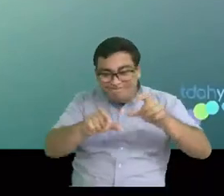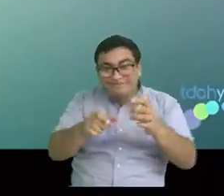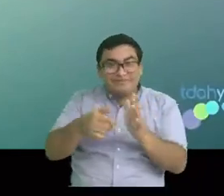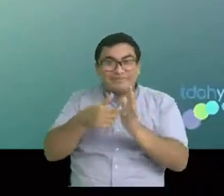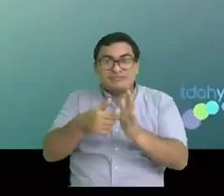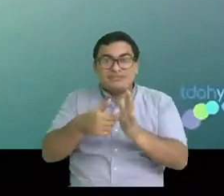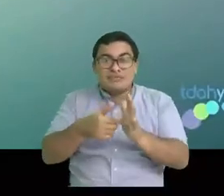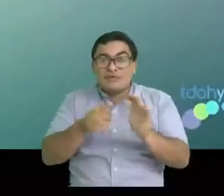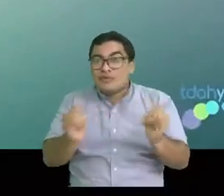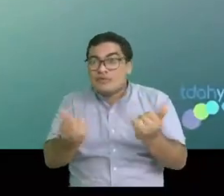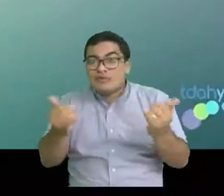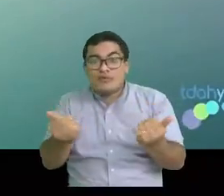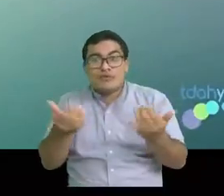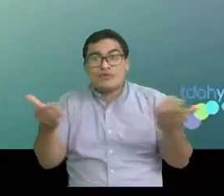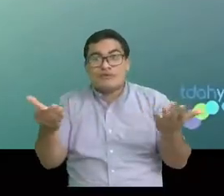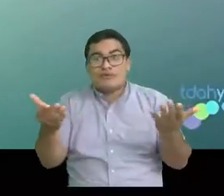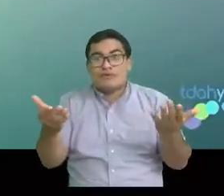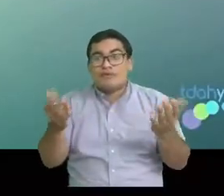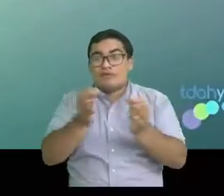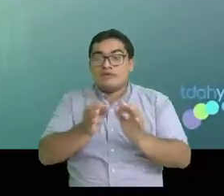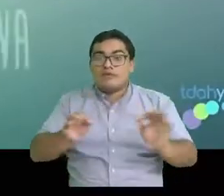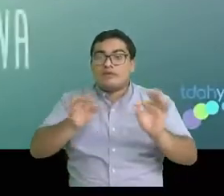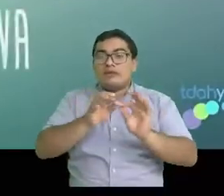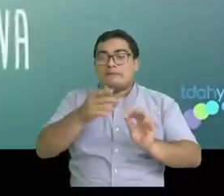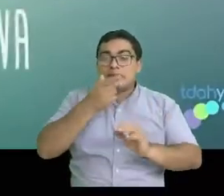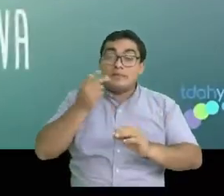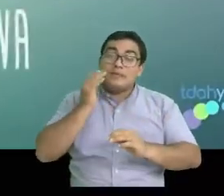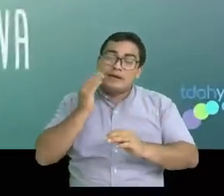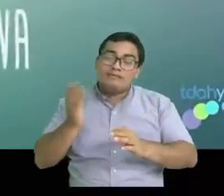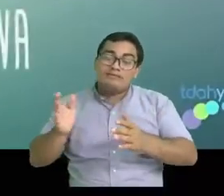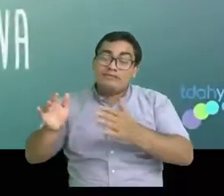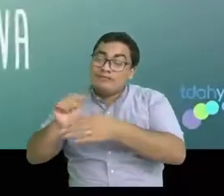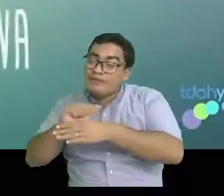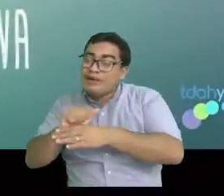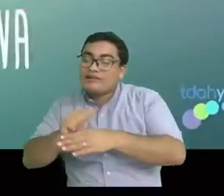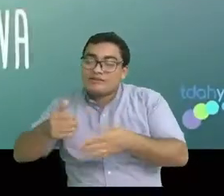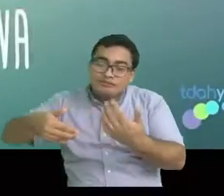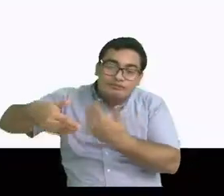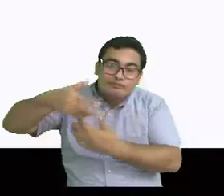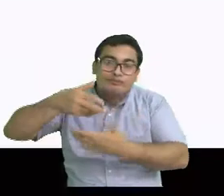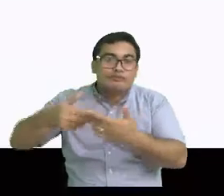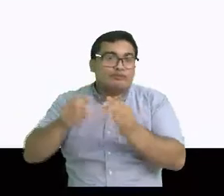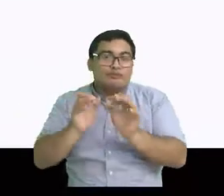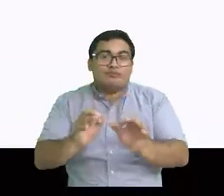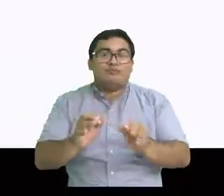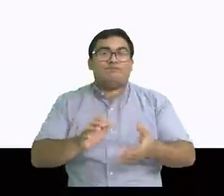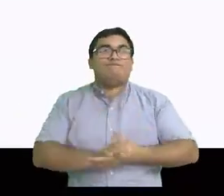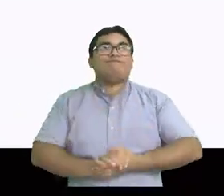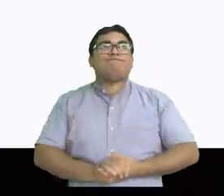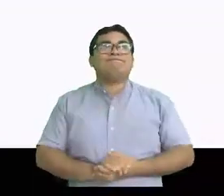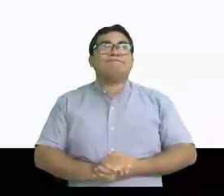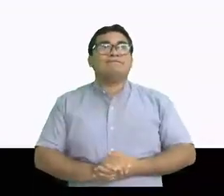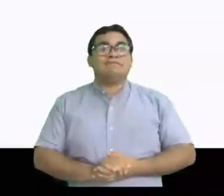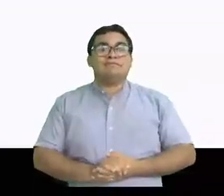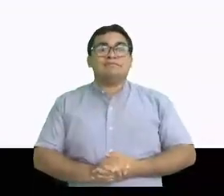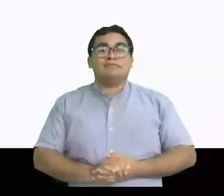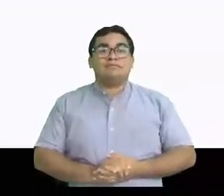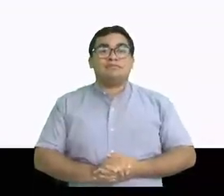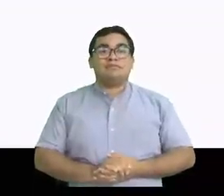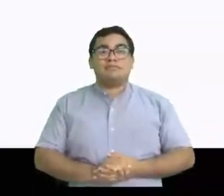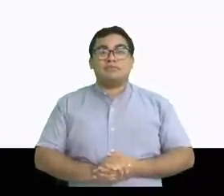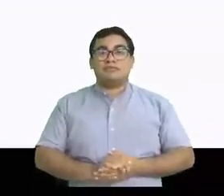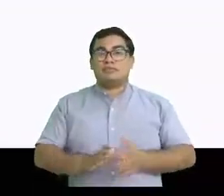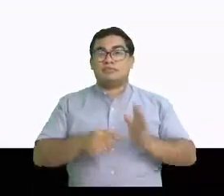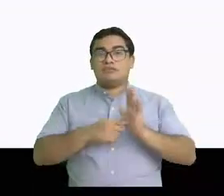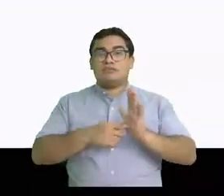que involucrar mucho en lo que son las prácticas para jugar de los niños. Claro, la tablet, los